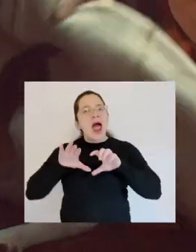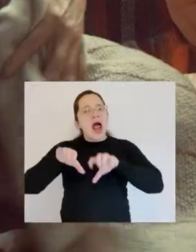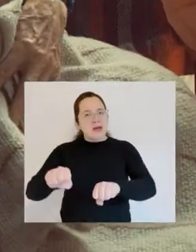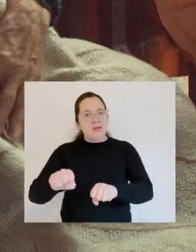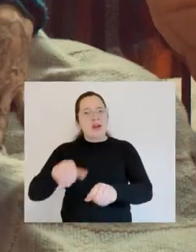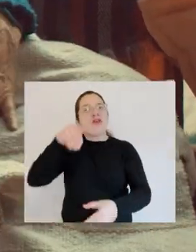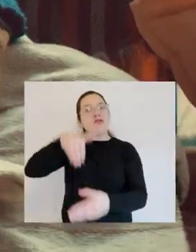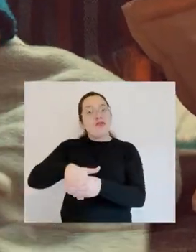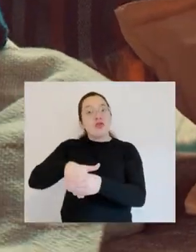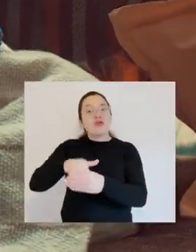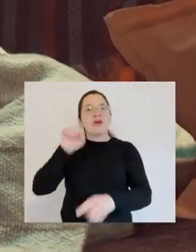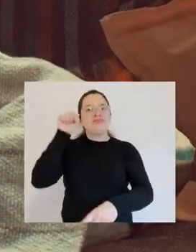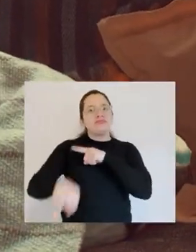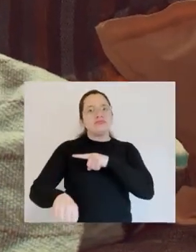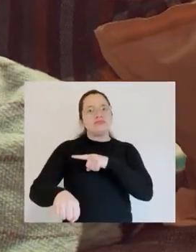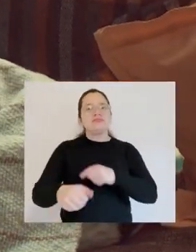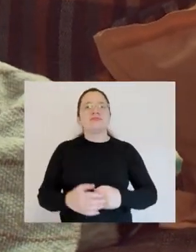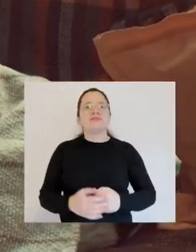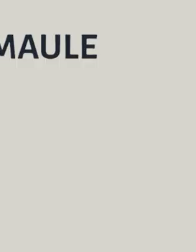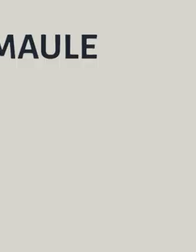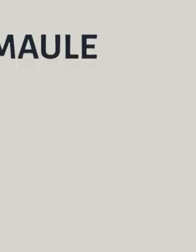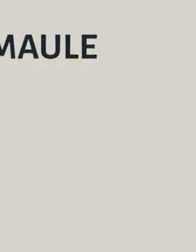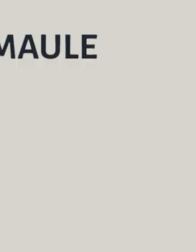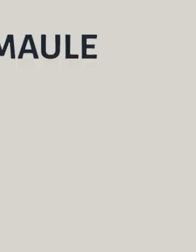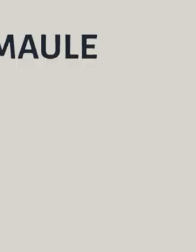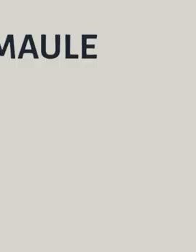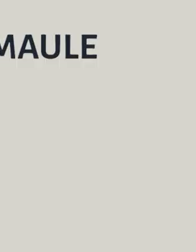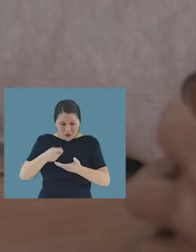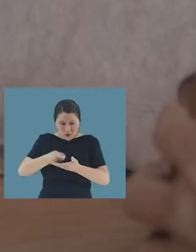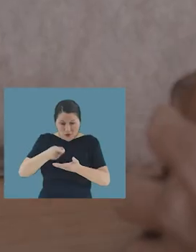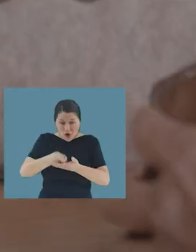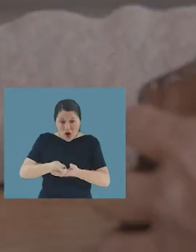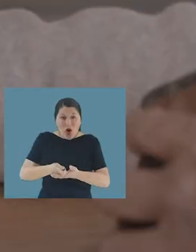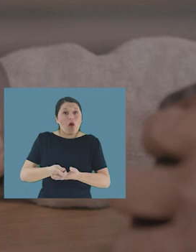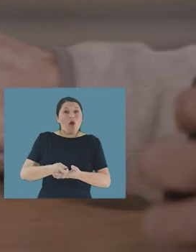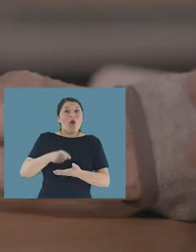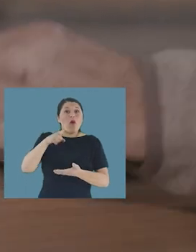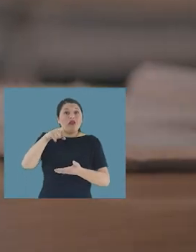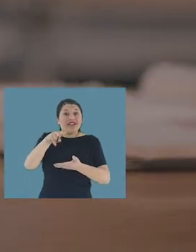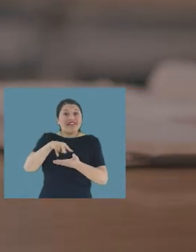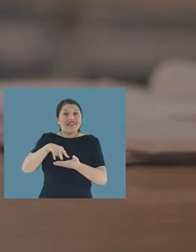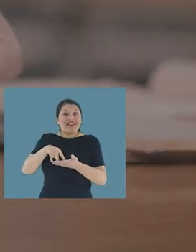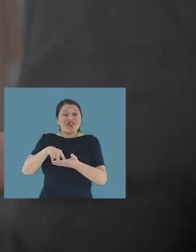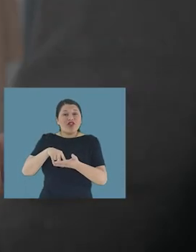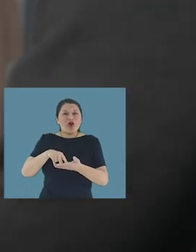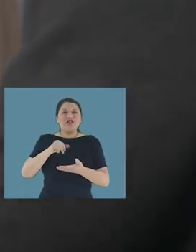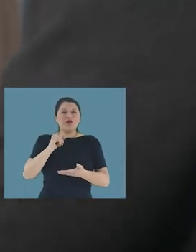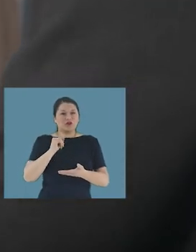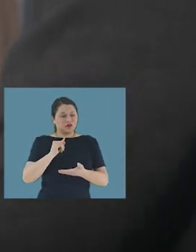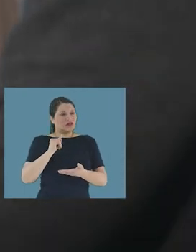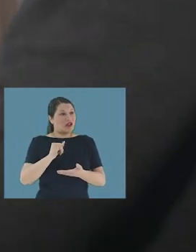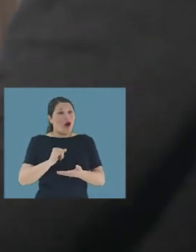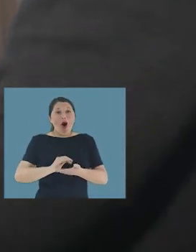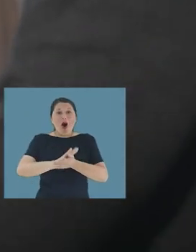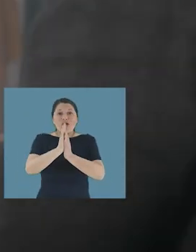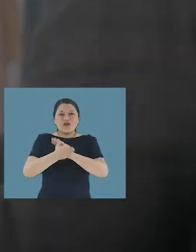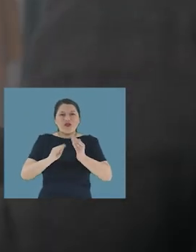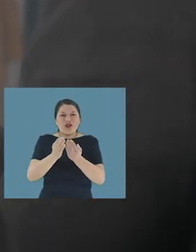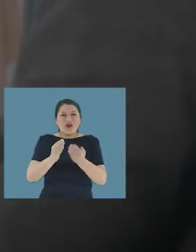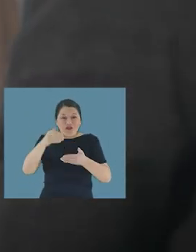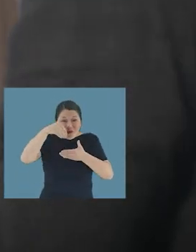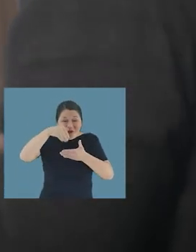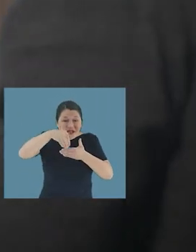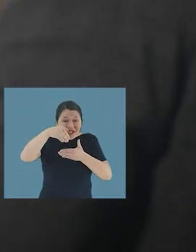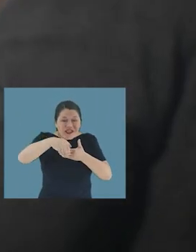Protege a los animales. Vota apruebo. Ya, entonces aquí le pago lo que me dio. No me digan, está leyendo.